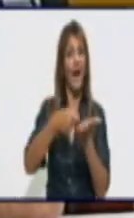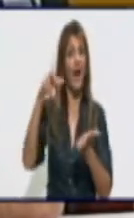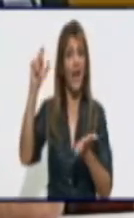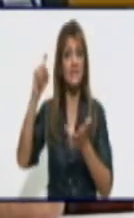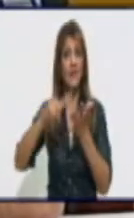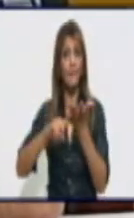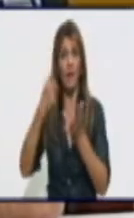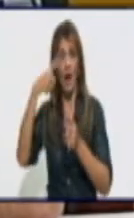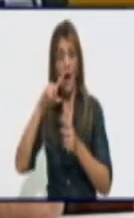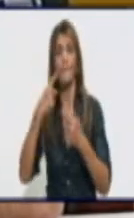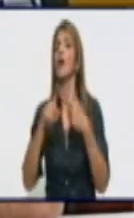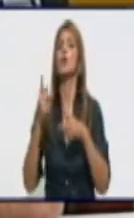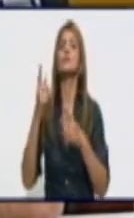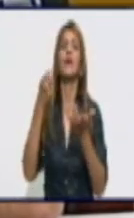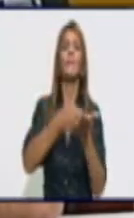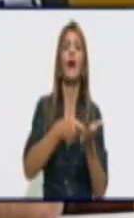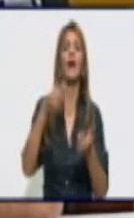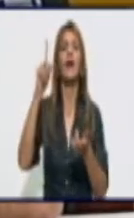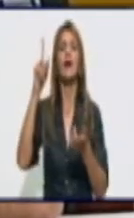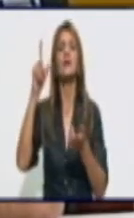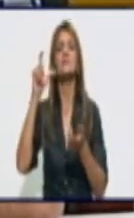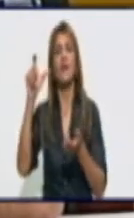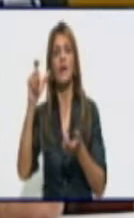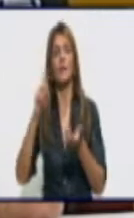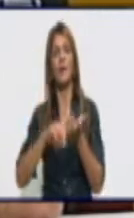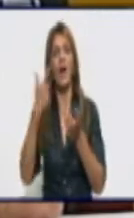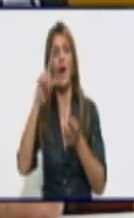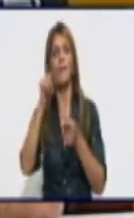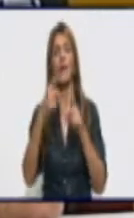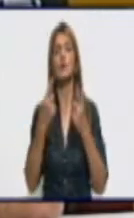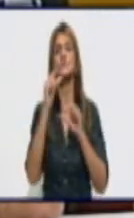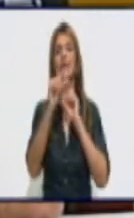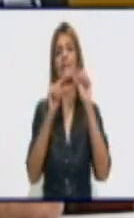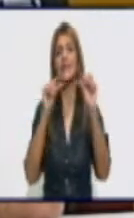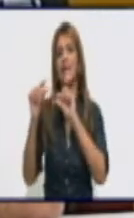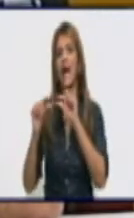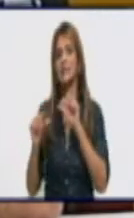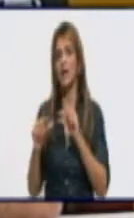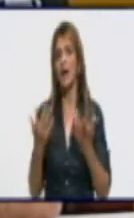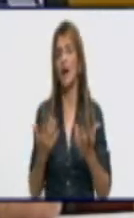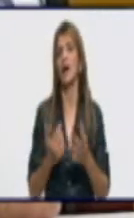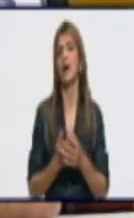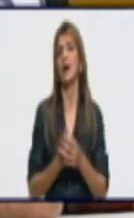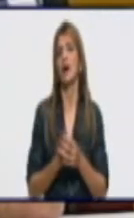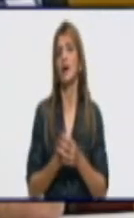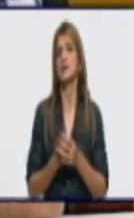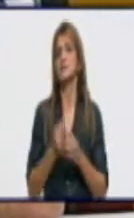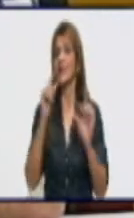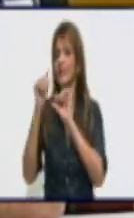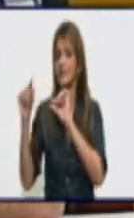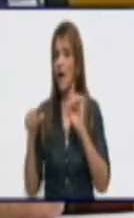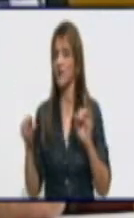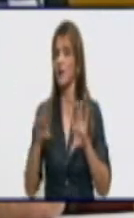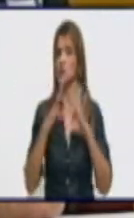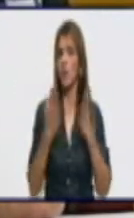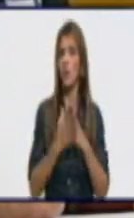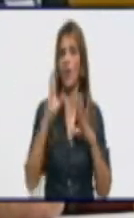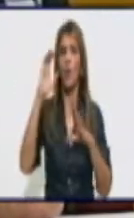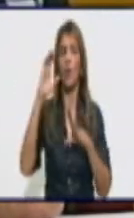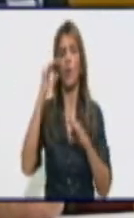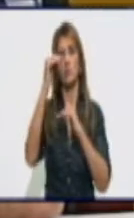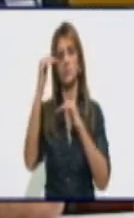estamos pagando a la cooperativa, le estamos detallando cuánto es el monto del dinero que corresponde a la calidad de la leche, de la cantidad que ha entregado cada